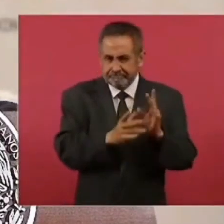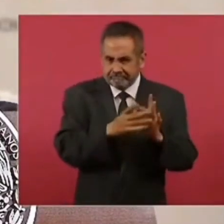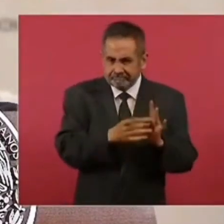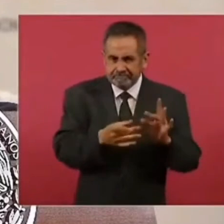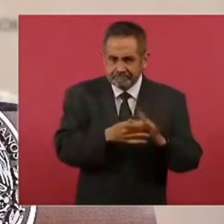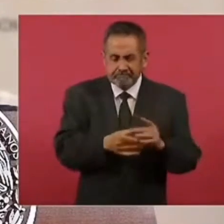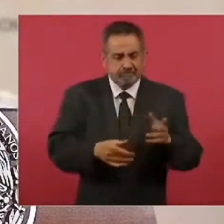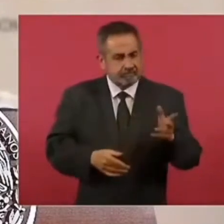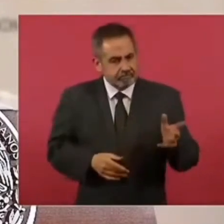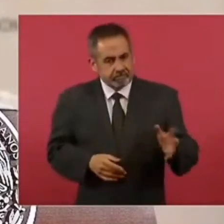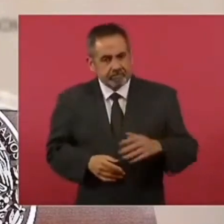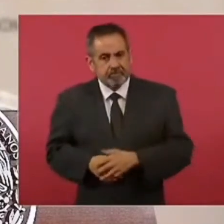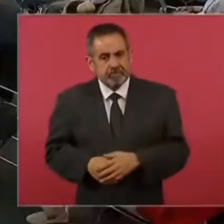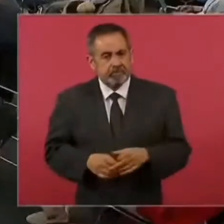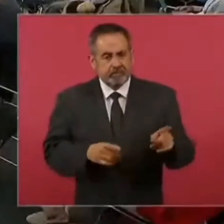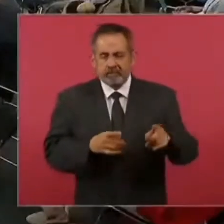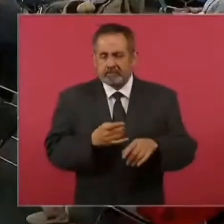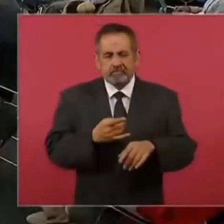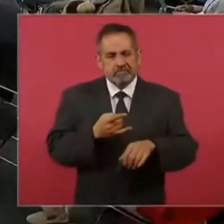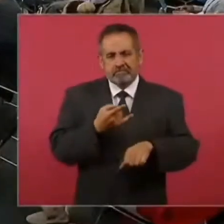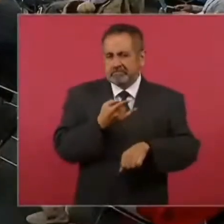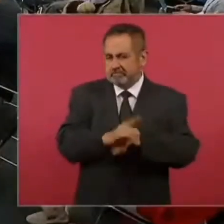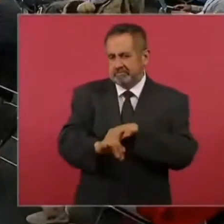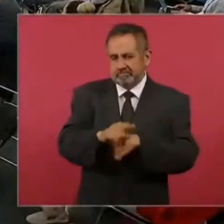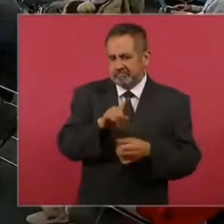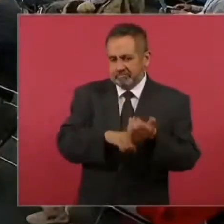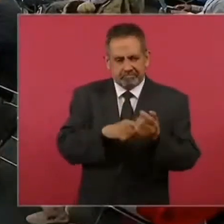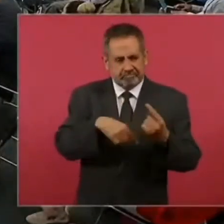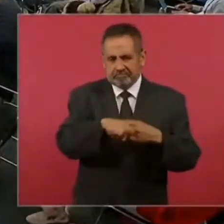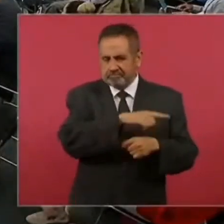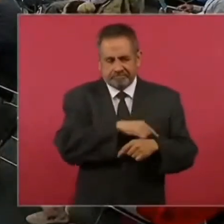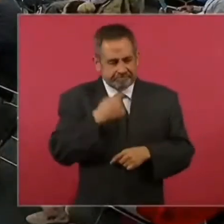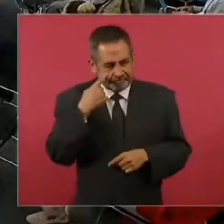Ya habían demostrado ser chuecos.